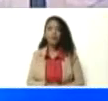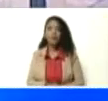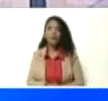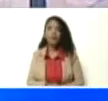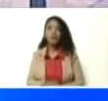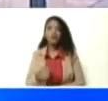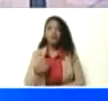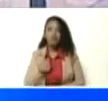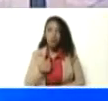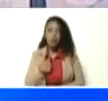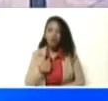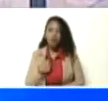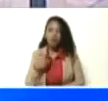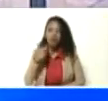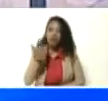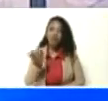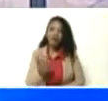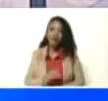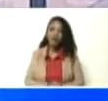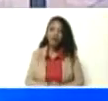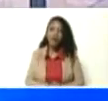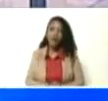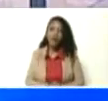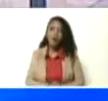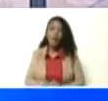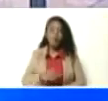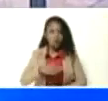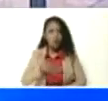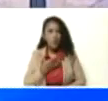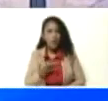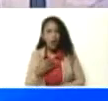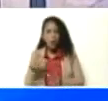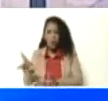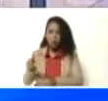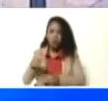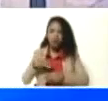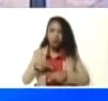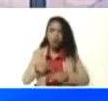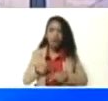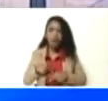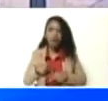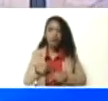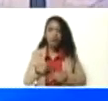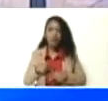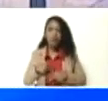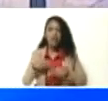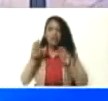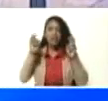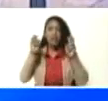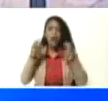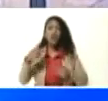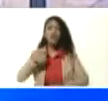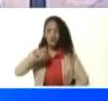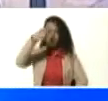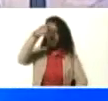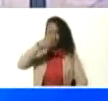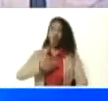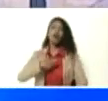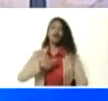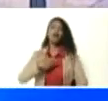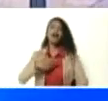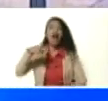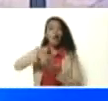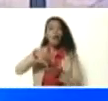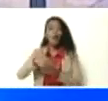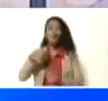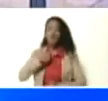Yo diría, pues, que pudiéramos asumir la consigna, yo soy Carabobo,